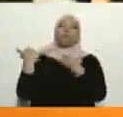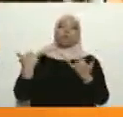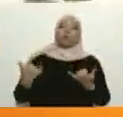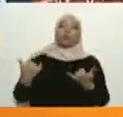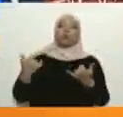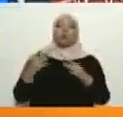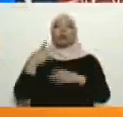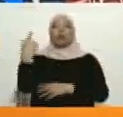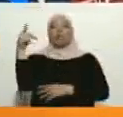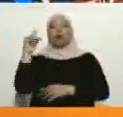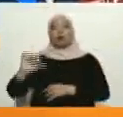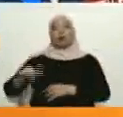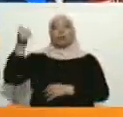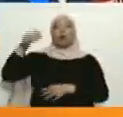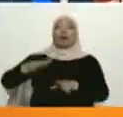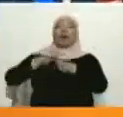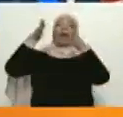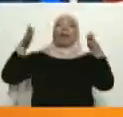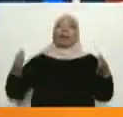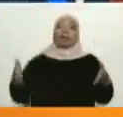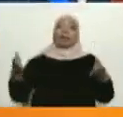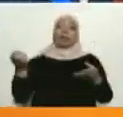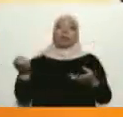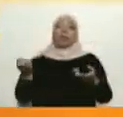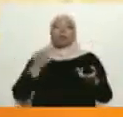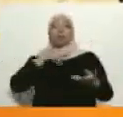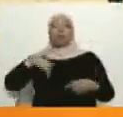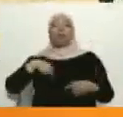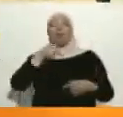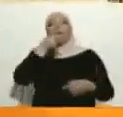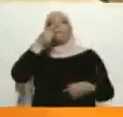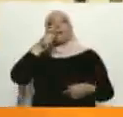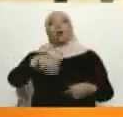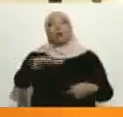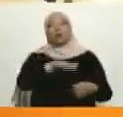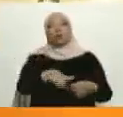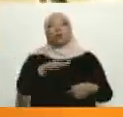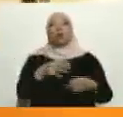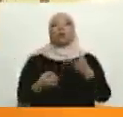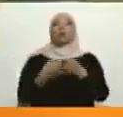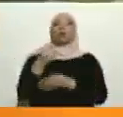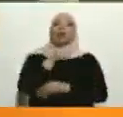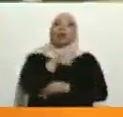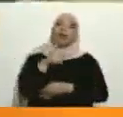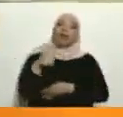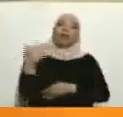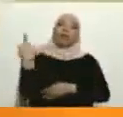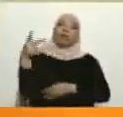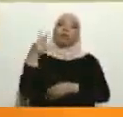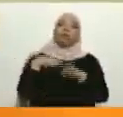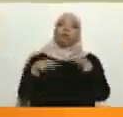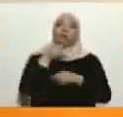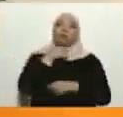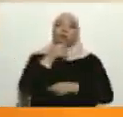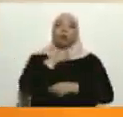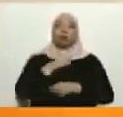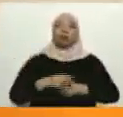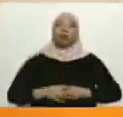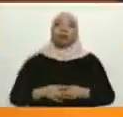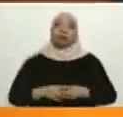carrozas tienen que ser más grandes pero es lo bello de nuestro pueblo con sus manos en cada parroquia disfrutando allí tenemos